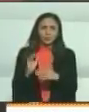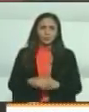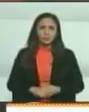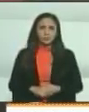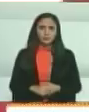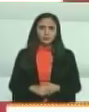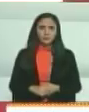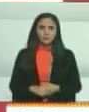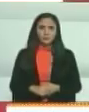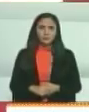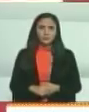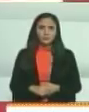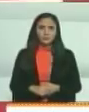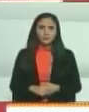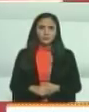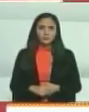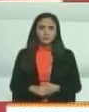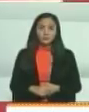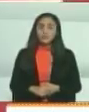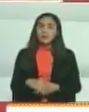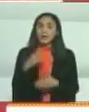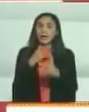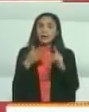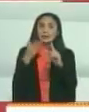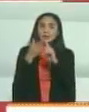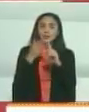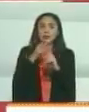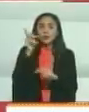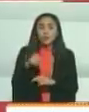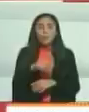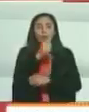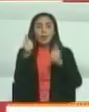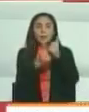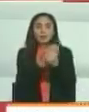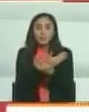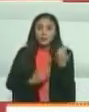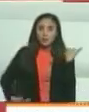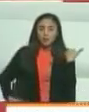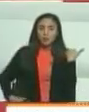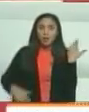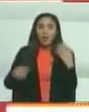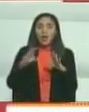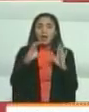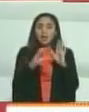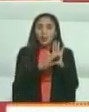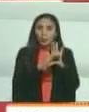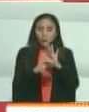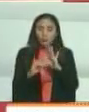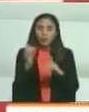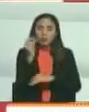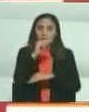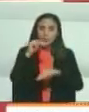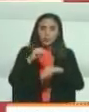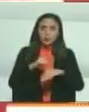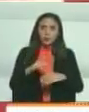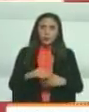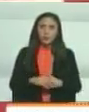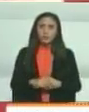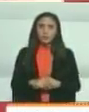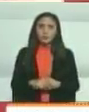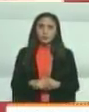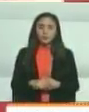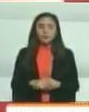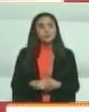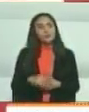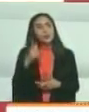así. Pero fíjense, sancionaron a Tania Díaz. Ah, perdón. A Caroli le quitaron la